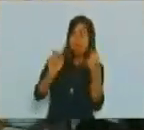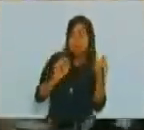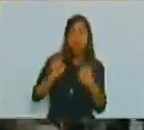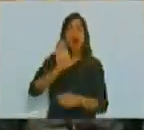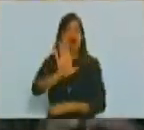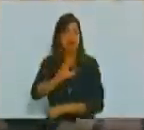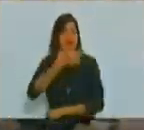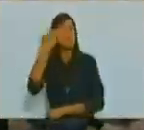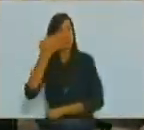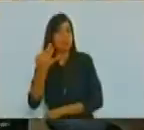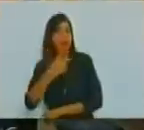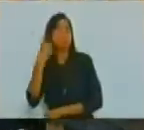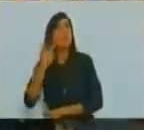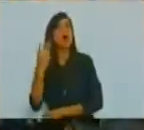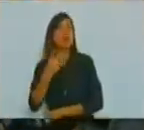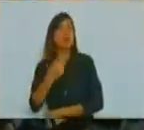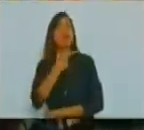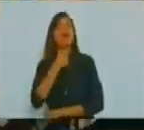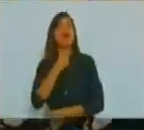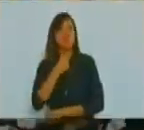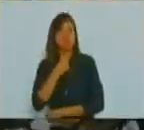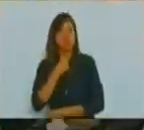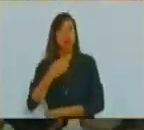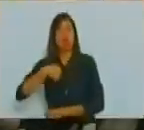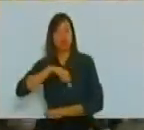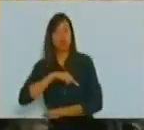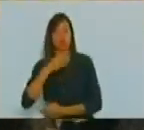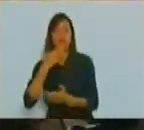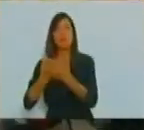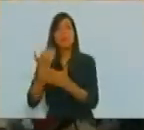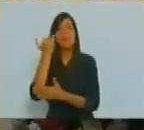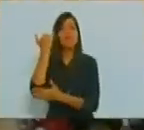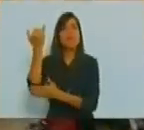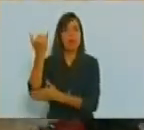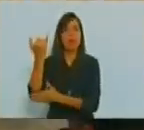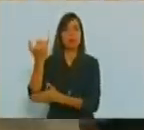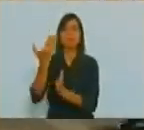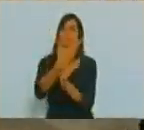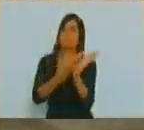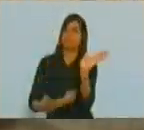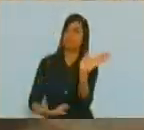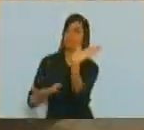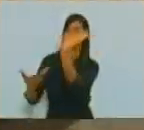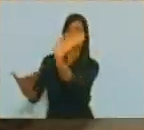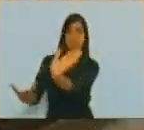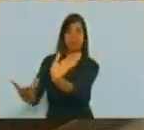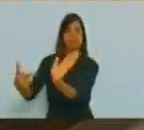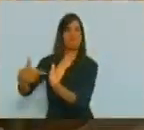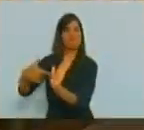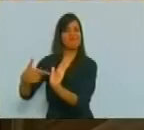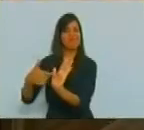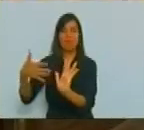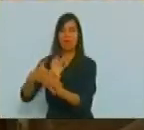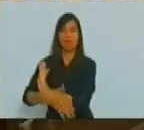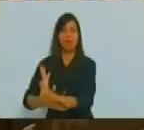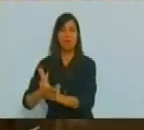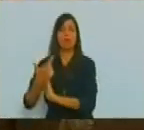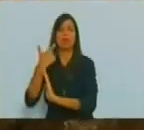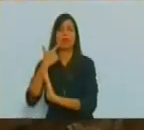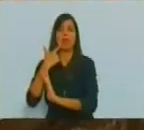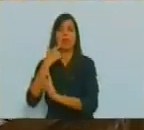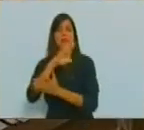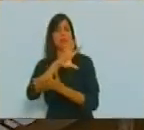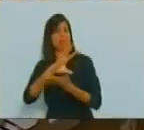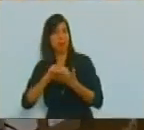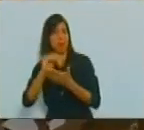esa es la política que queremos hacer y por eso queremos proponerle presidenta primero que nada tipificar las acciones como lo que le